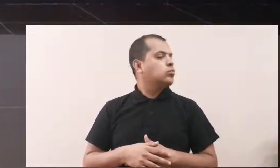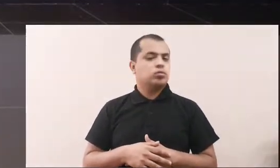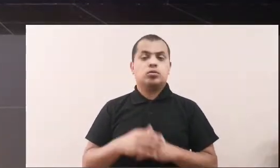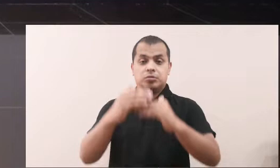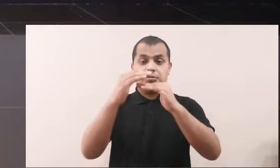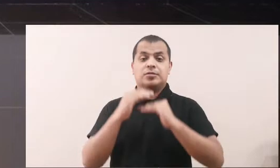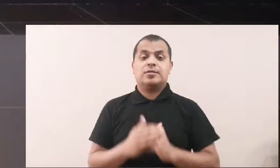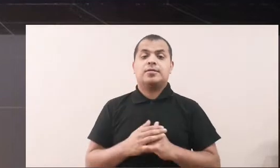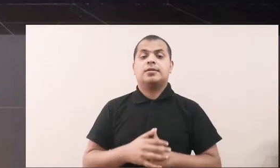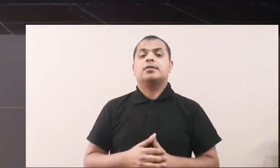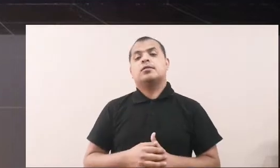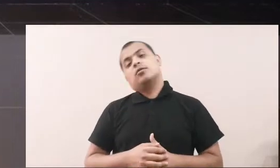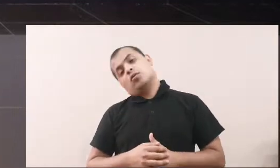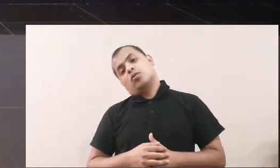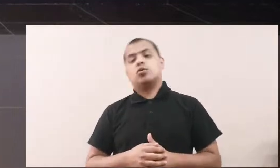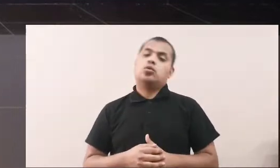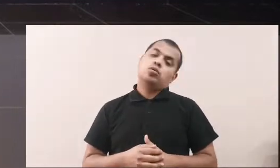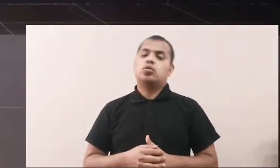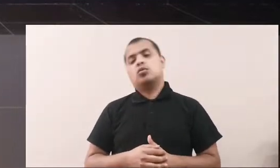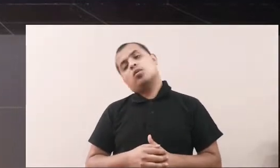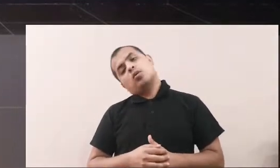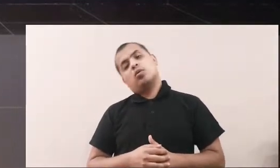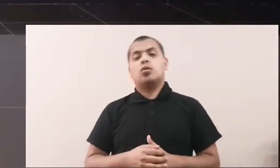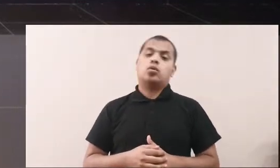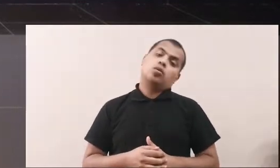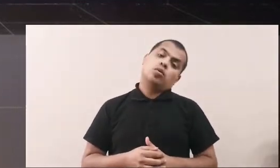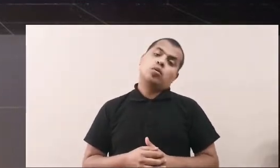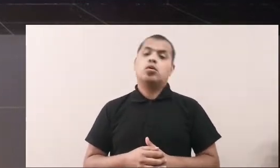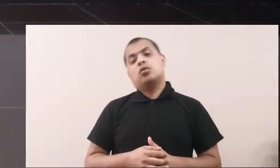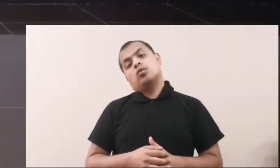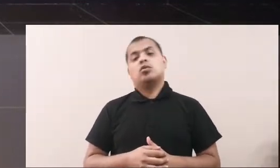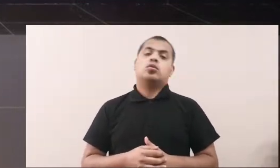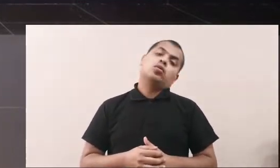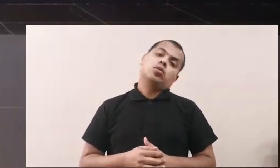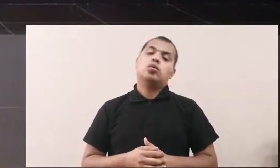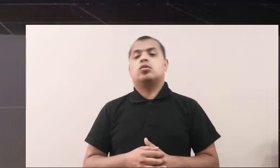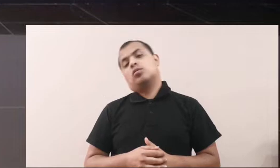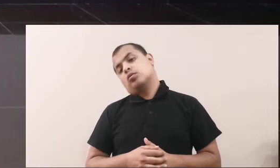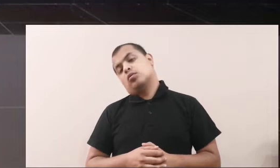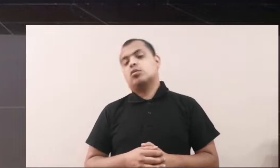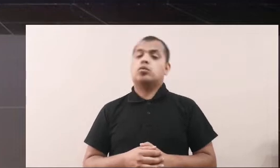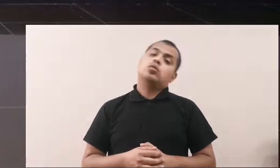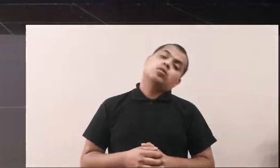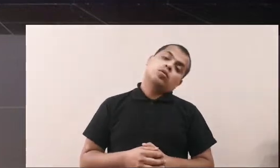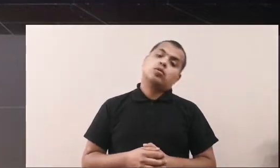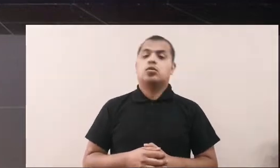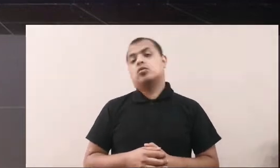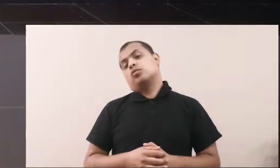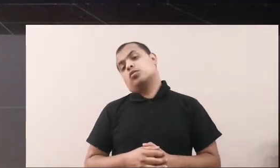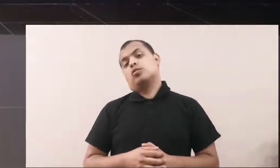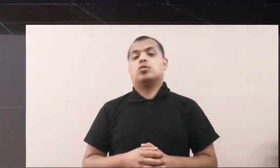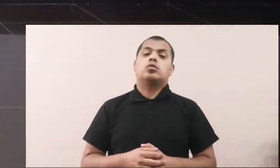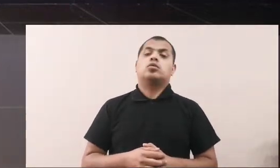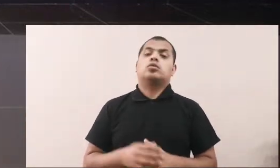Siguiente ejercicio es inclinar el cuello también a un lado y al otro, derecha e izquierda. El cuarto ejercicio